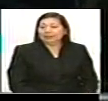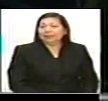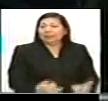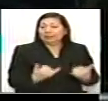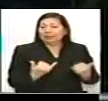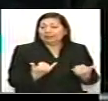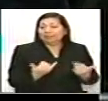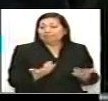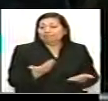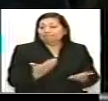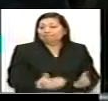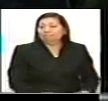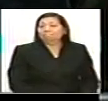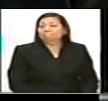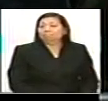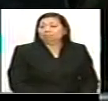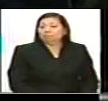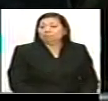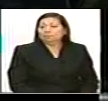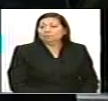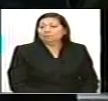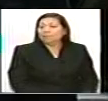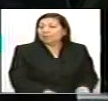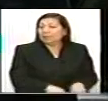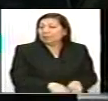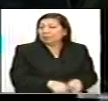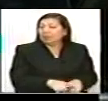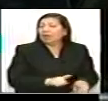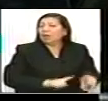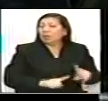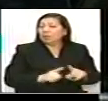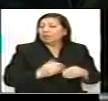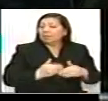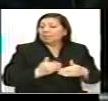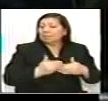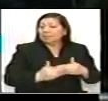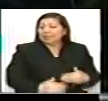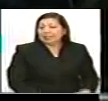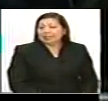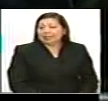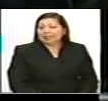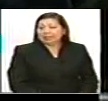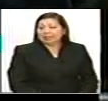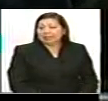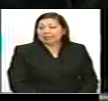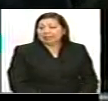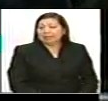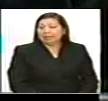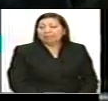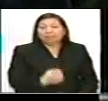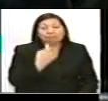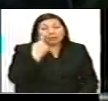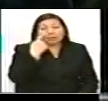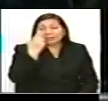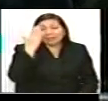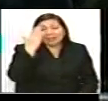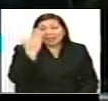esas fueron siniestradas y también algunas meteorológicas. Ahora se desconoce,